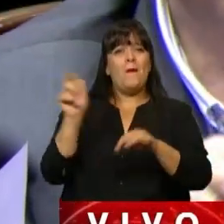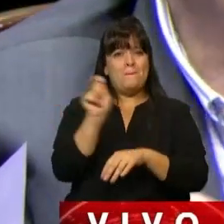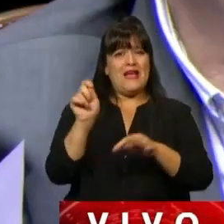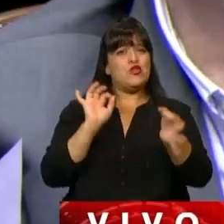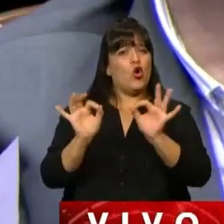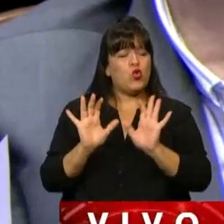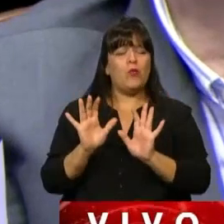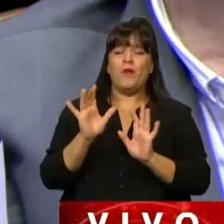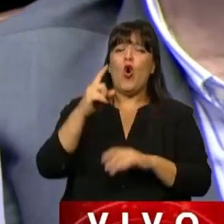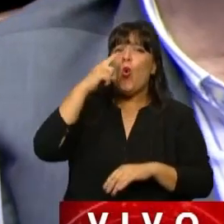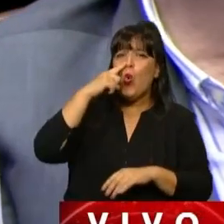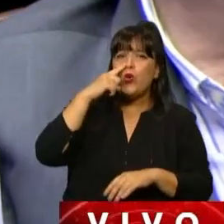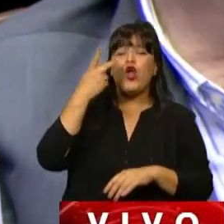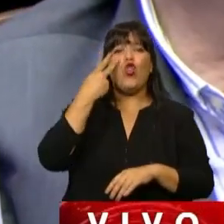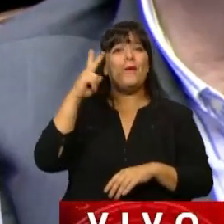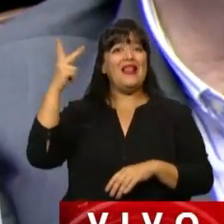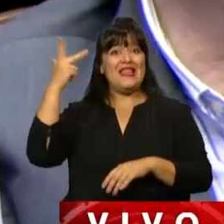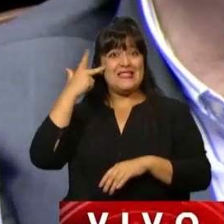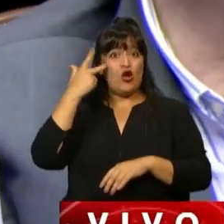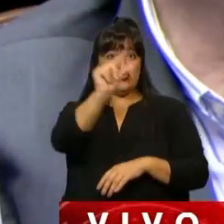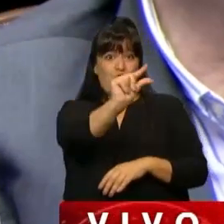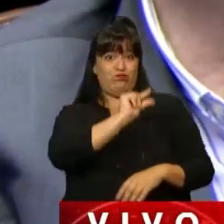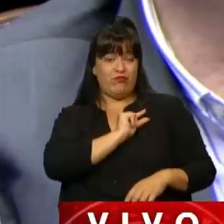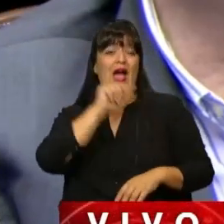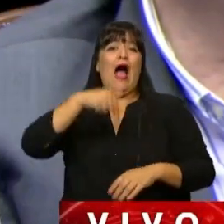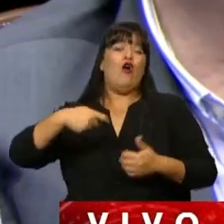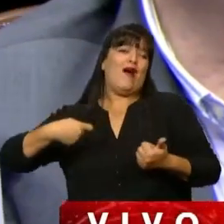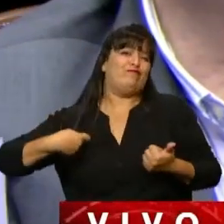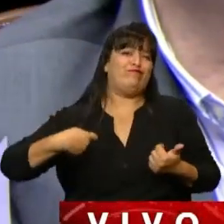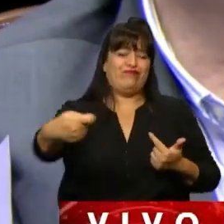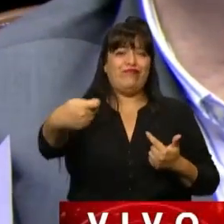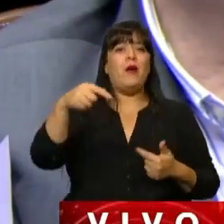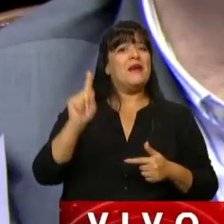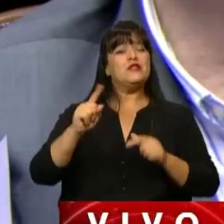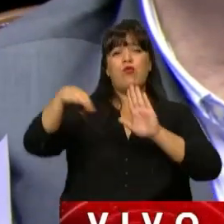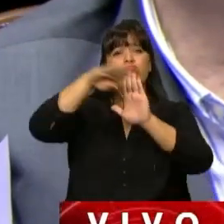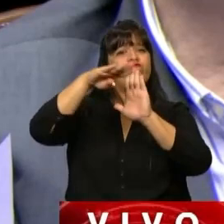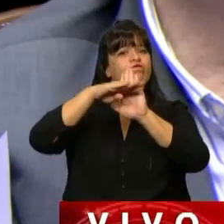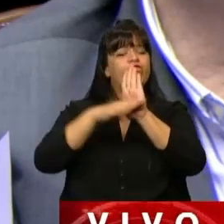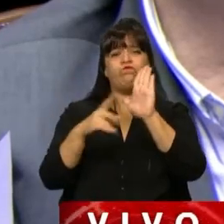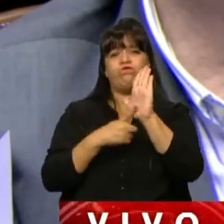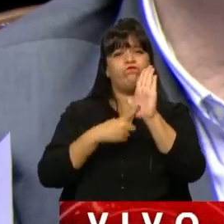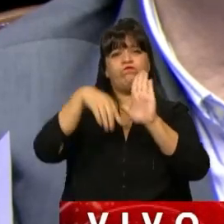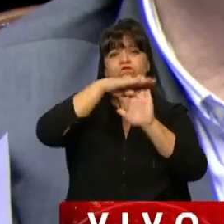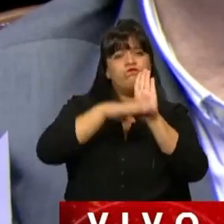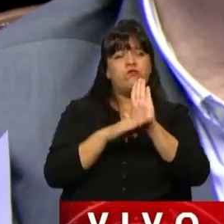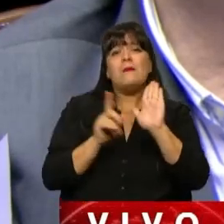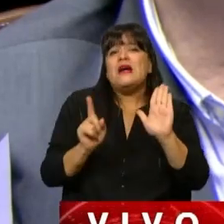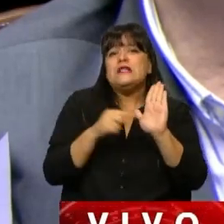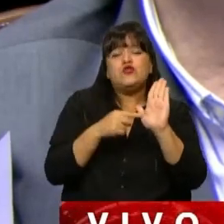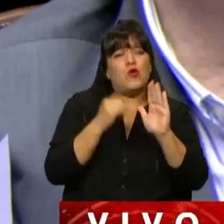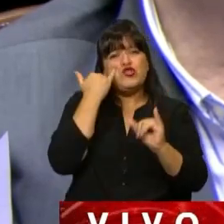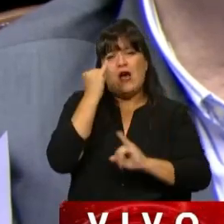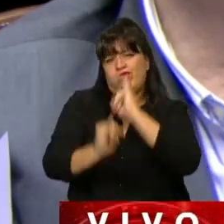en junio de 2018, ahora lo estamos refinanciando en las condiciones que ya